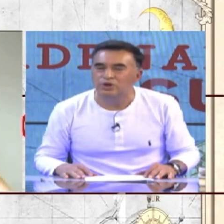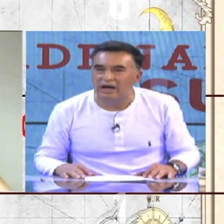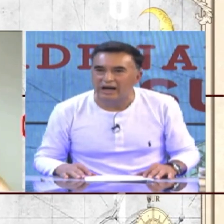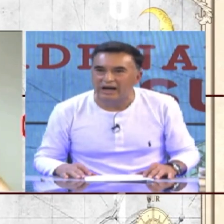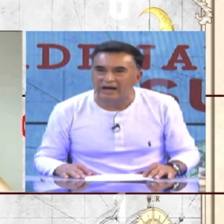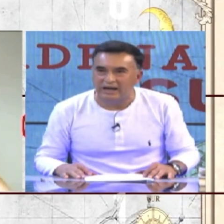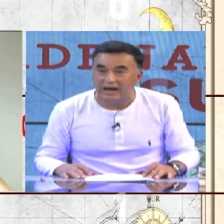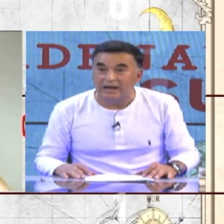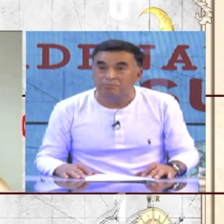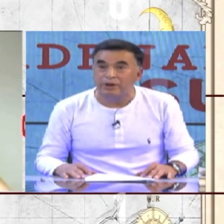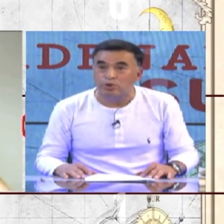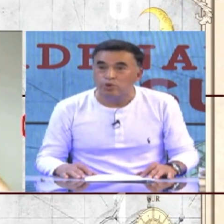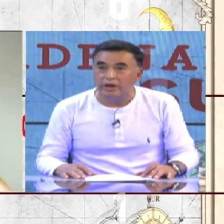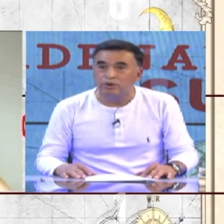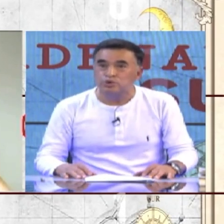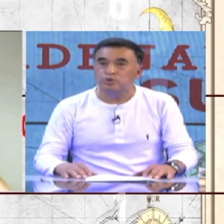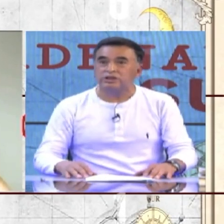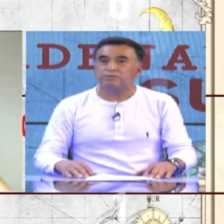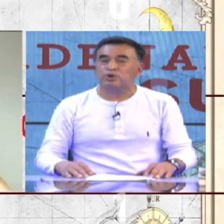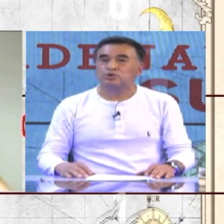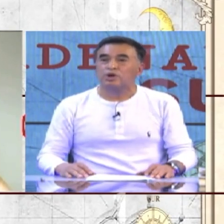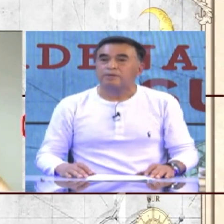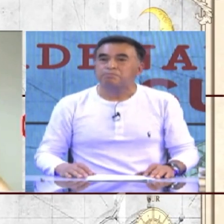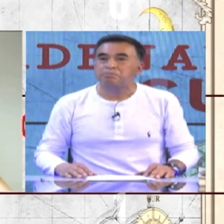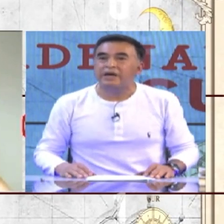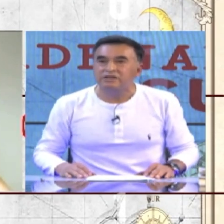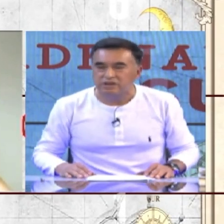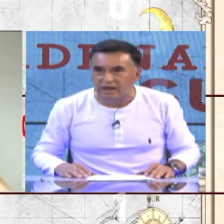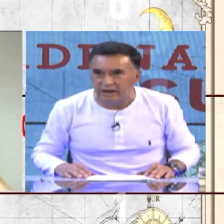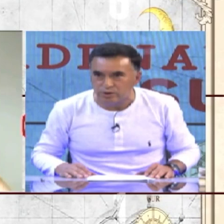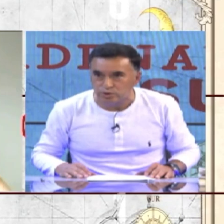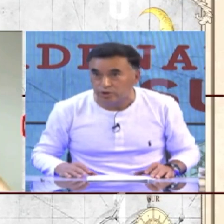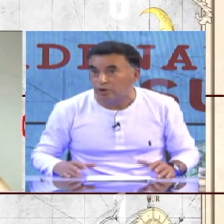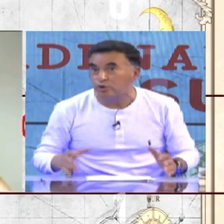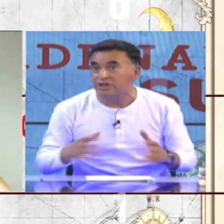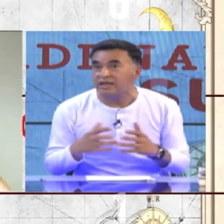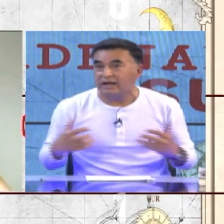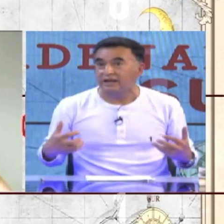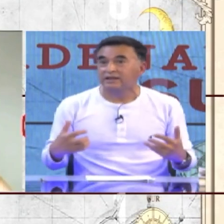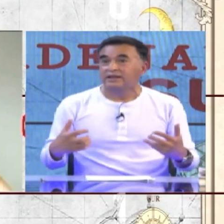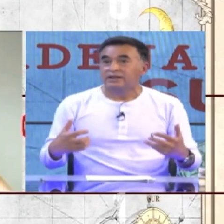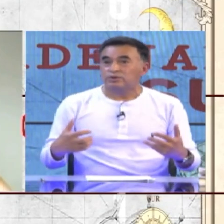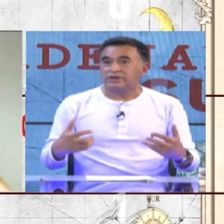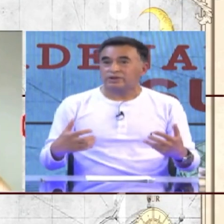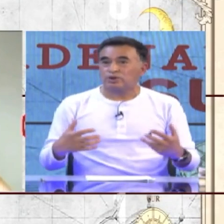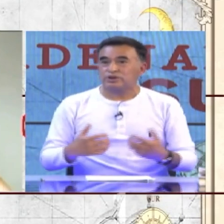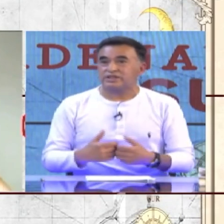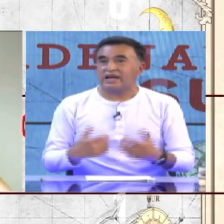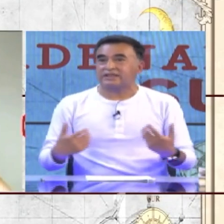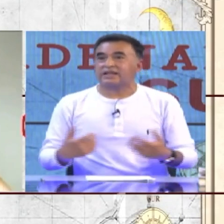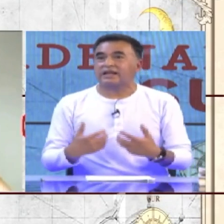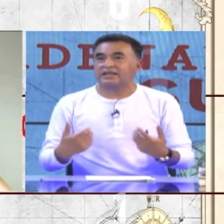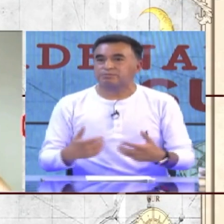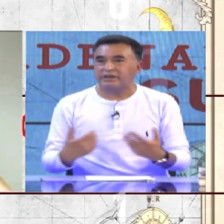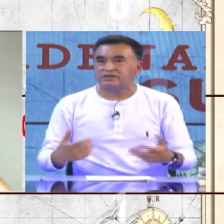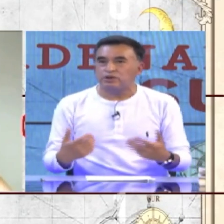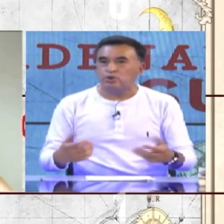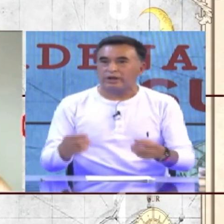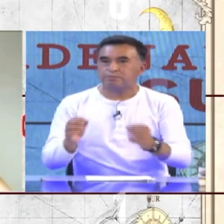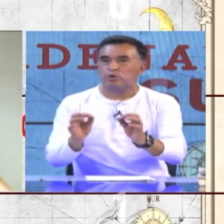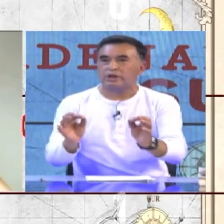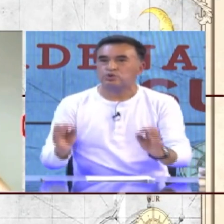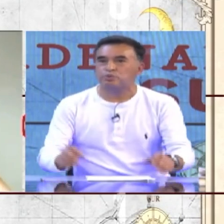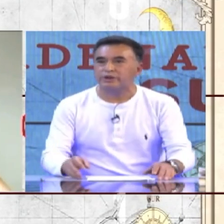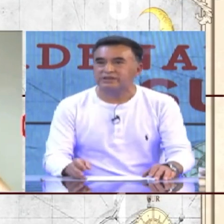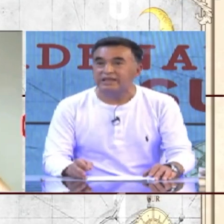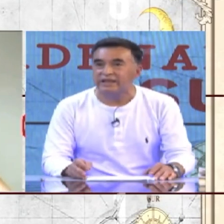llegaron al Perú en los últimos 20 años? Que hoy día ¿no es cierto?, se rasgan las vestiduras